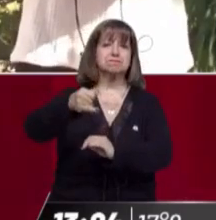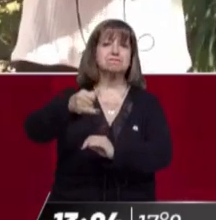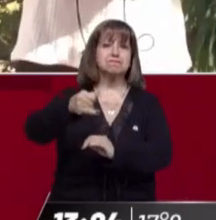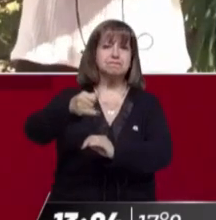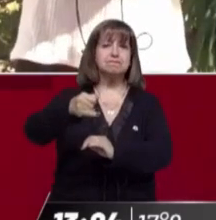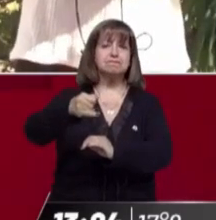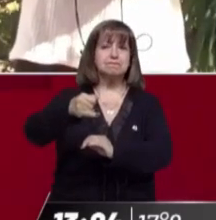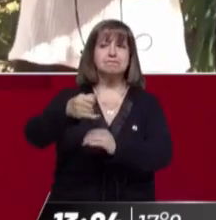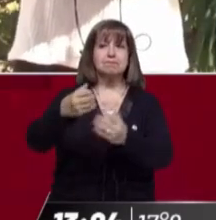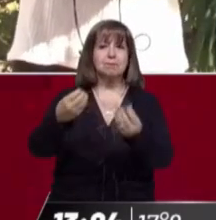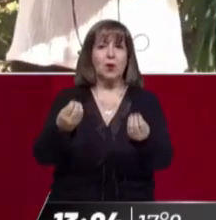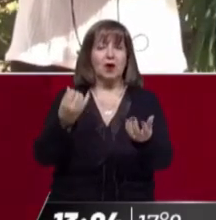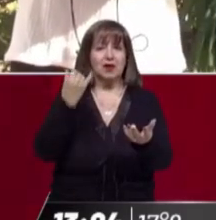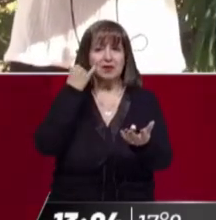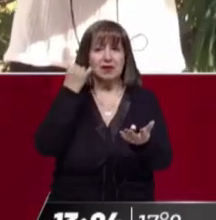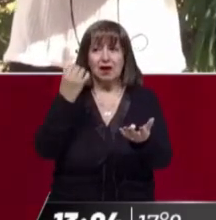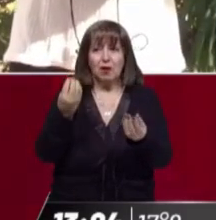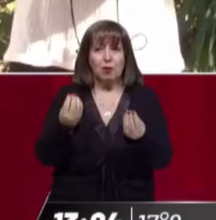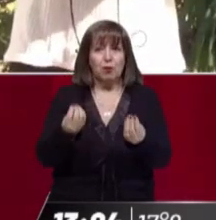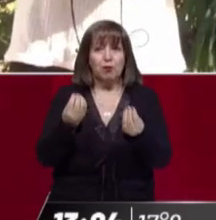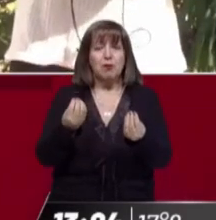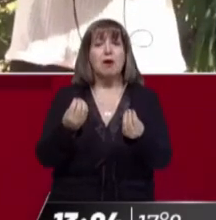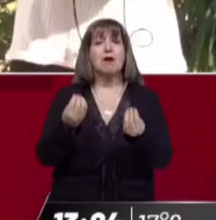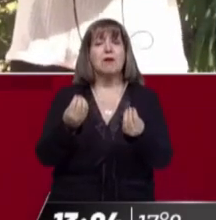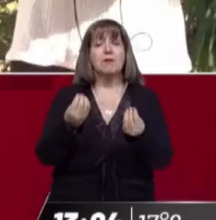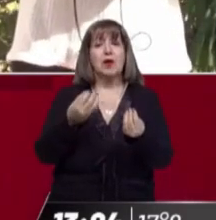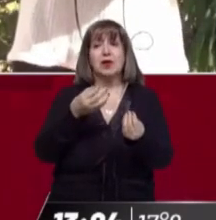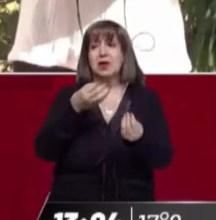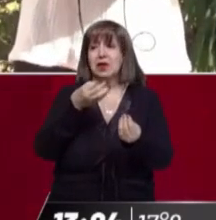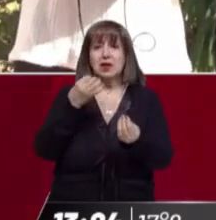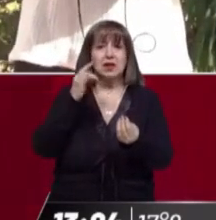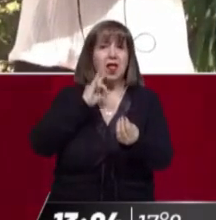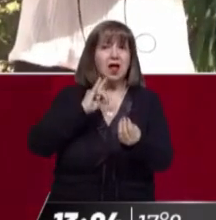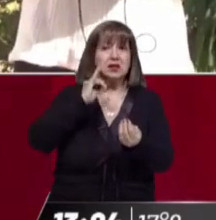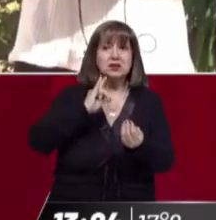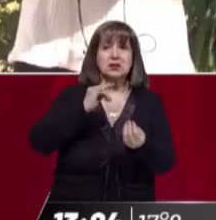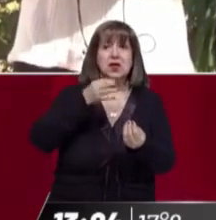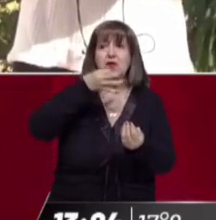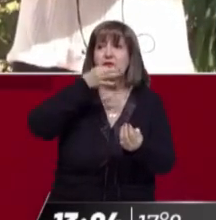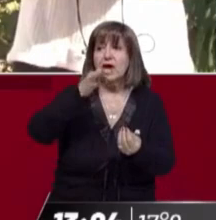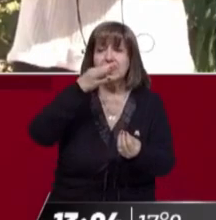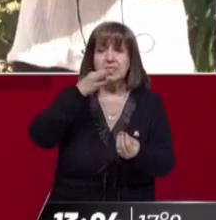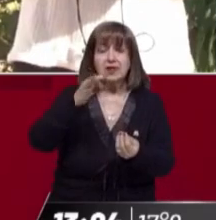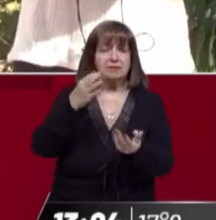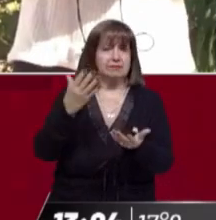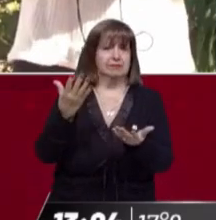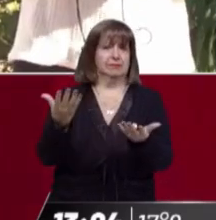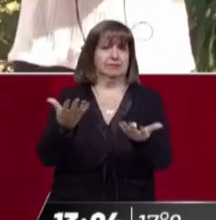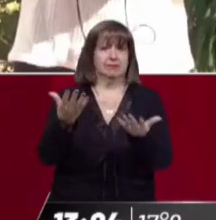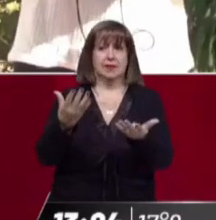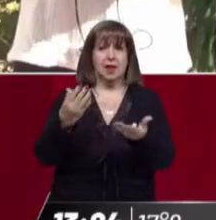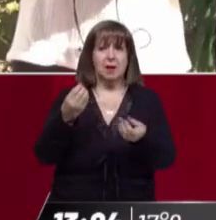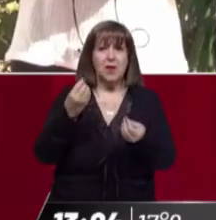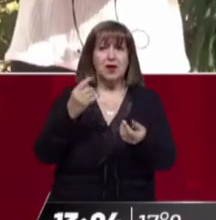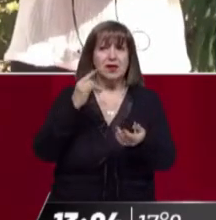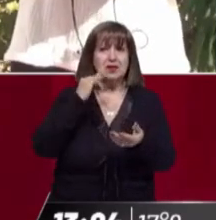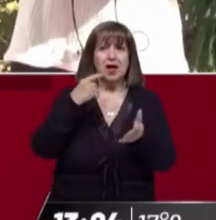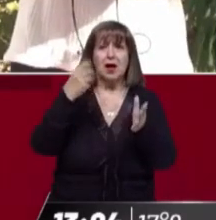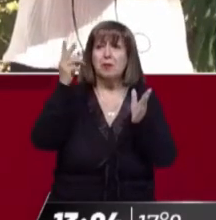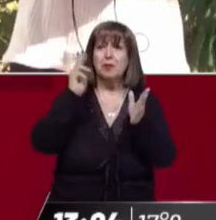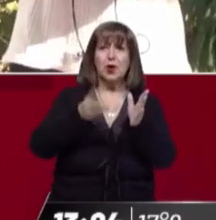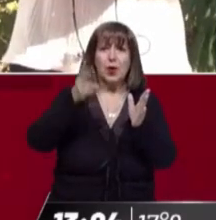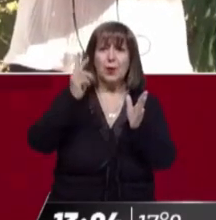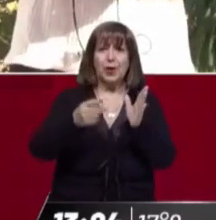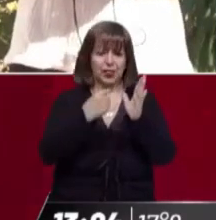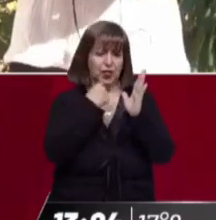de esto no de lo que se daba como la venta en algunos departamentos de la le cuya comercialización